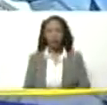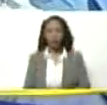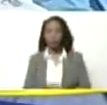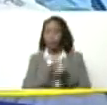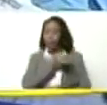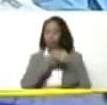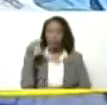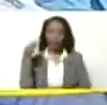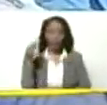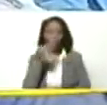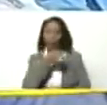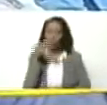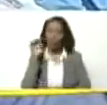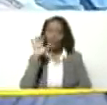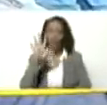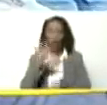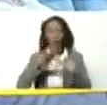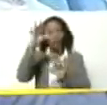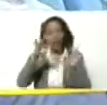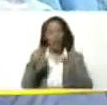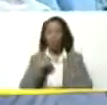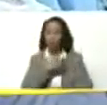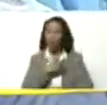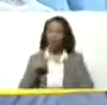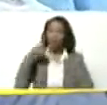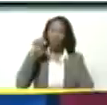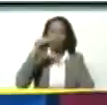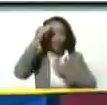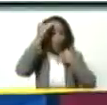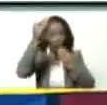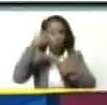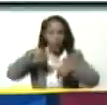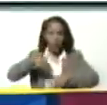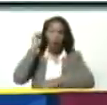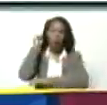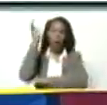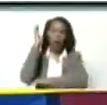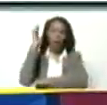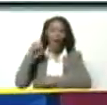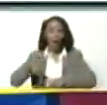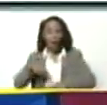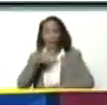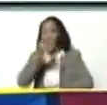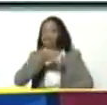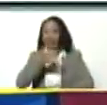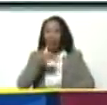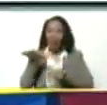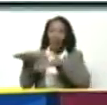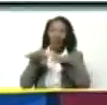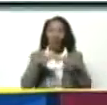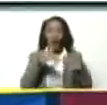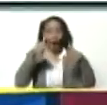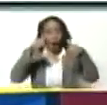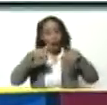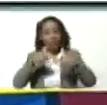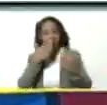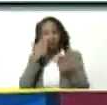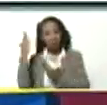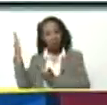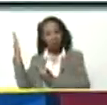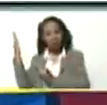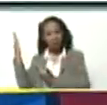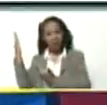Correcto, 5 Estrellas. También quiero saludar en esta jornada, en una tarde tan linda como esta,